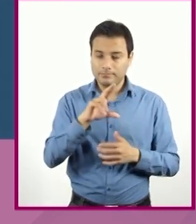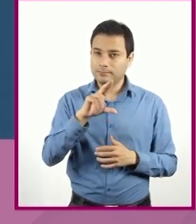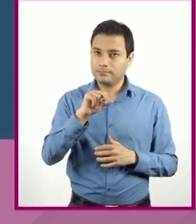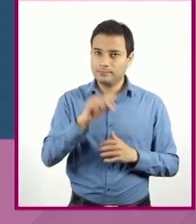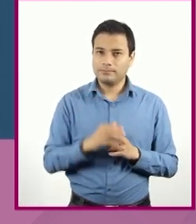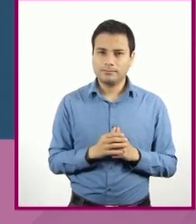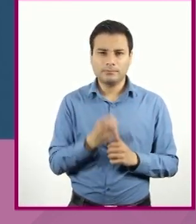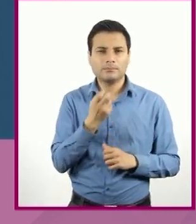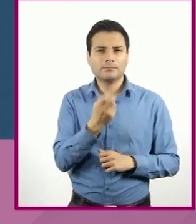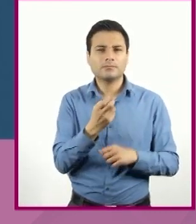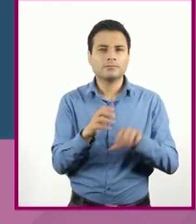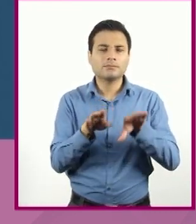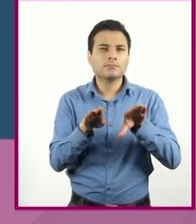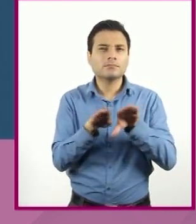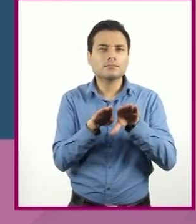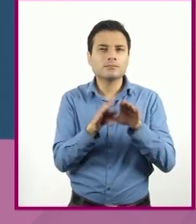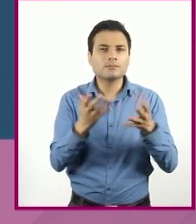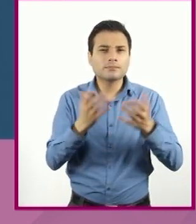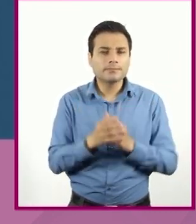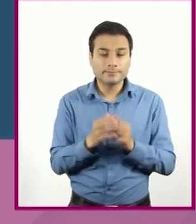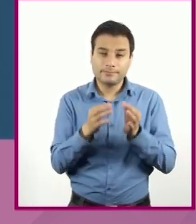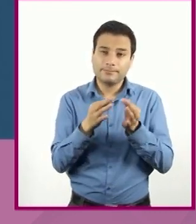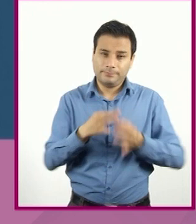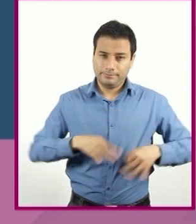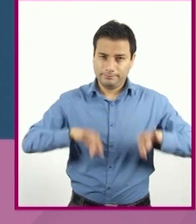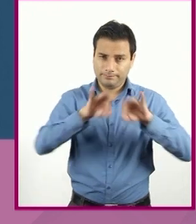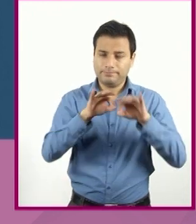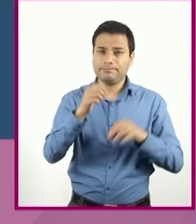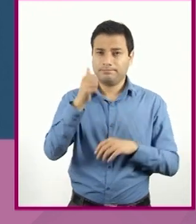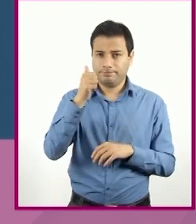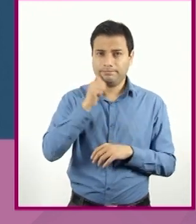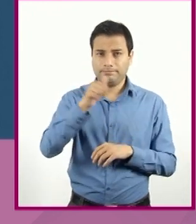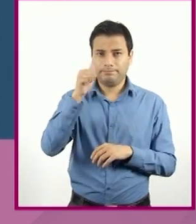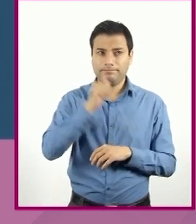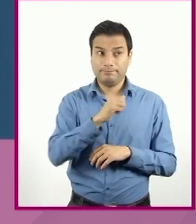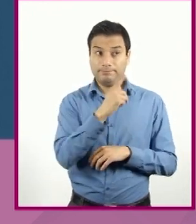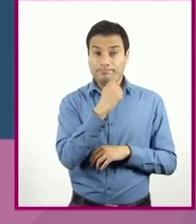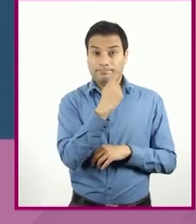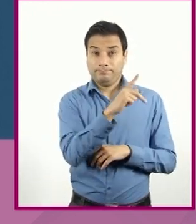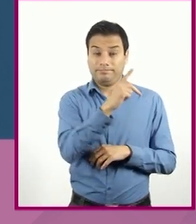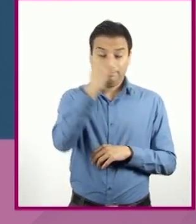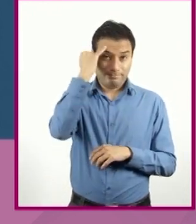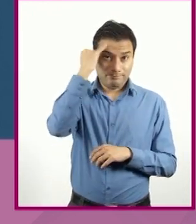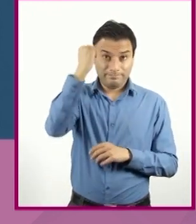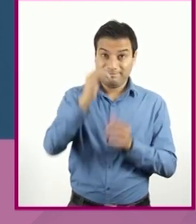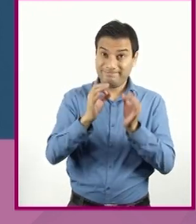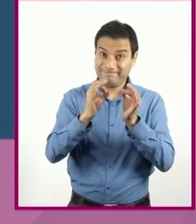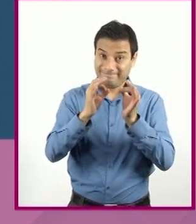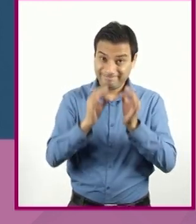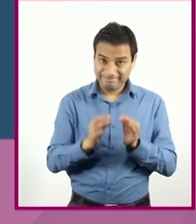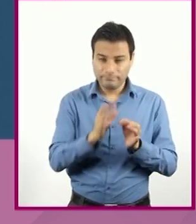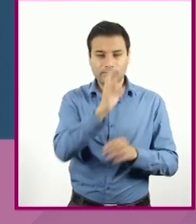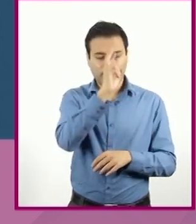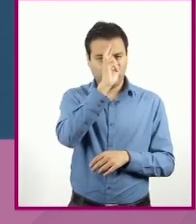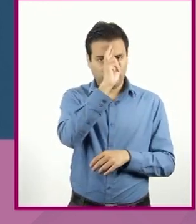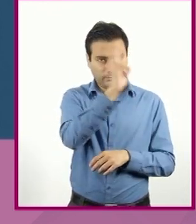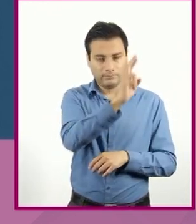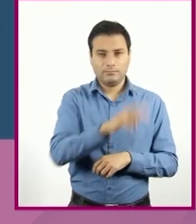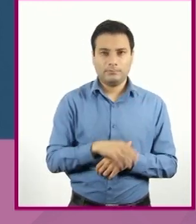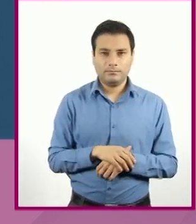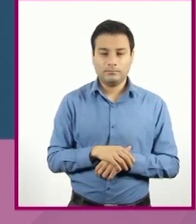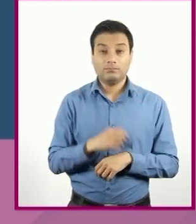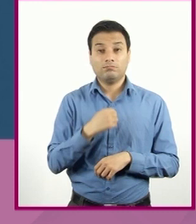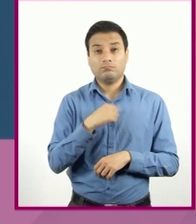de este tipo, es indispensable conservar la idea original. No se incorporan